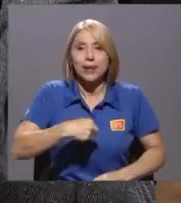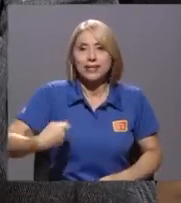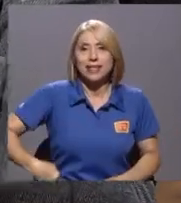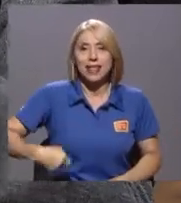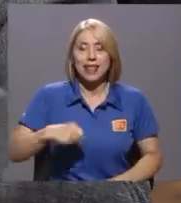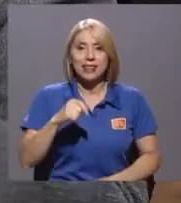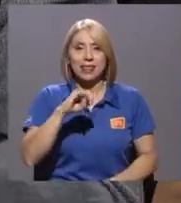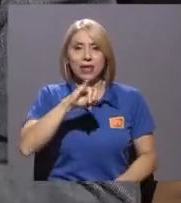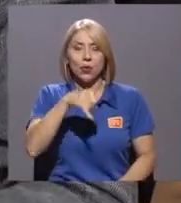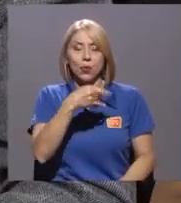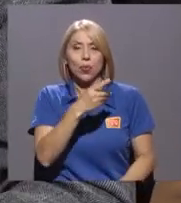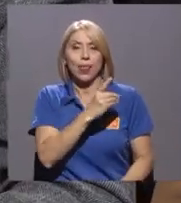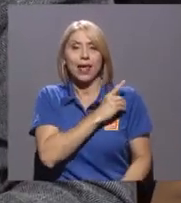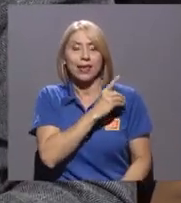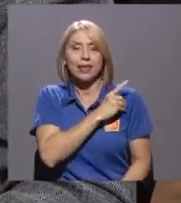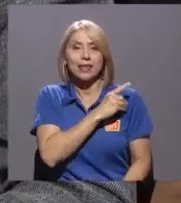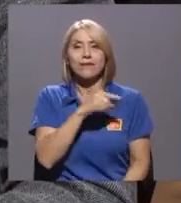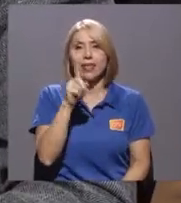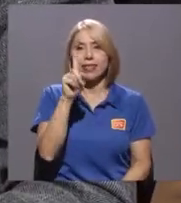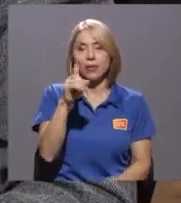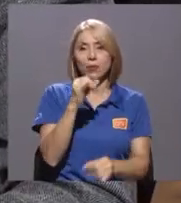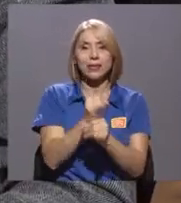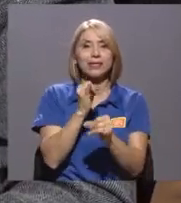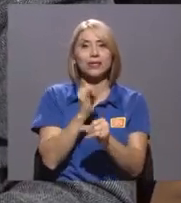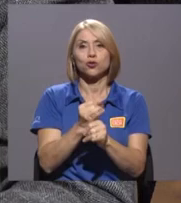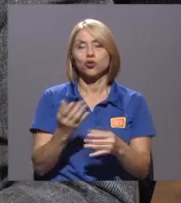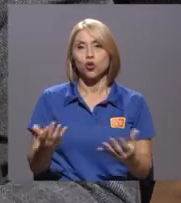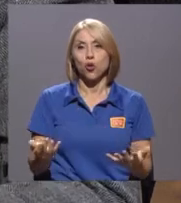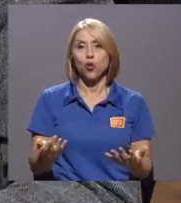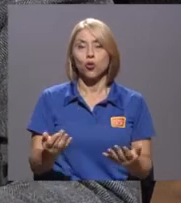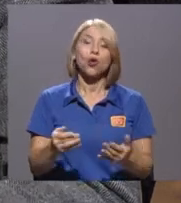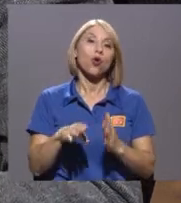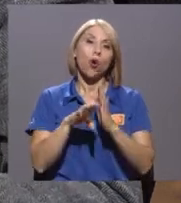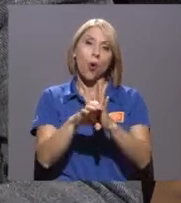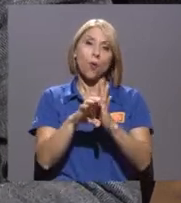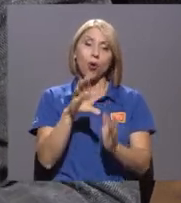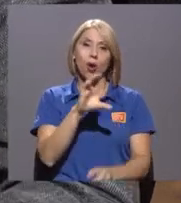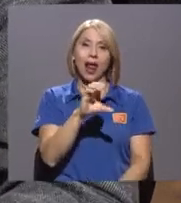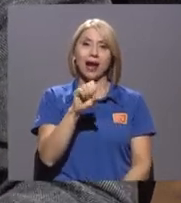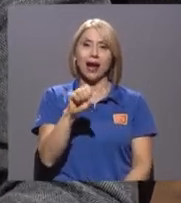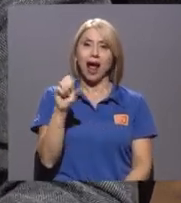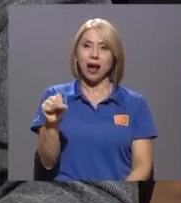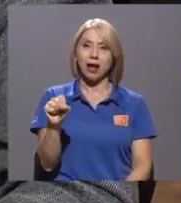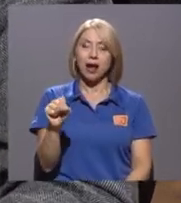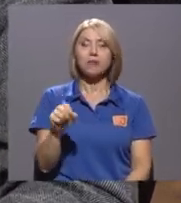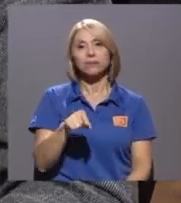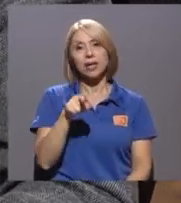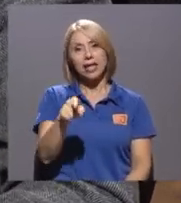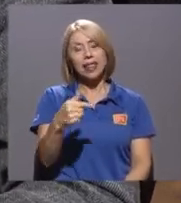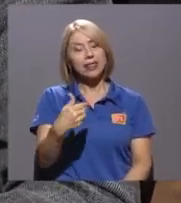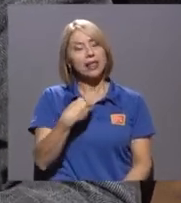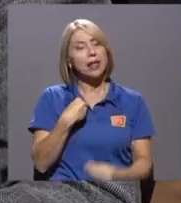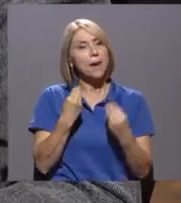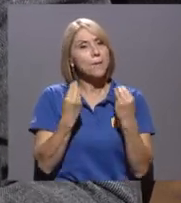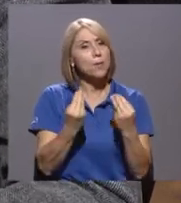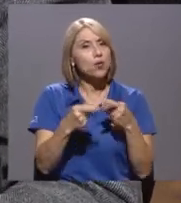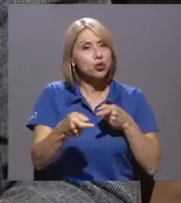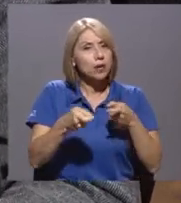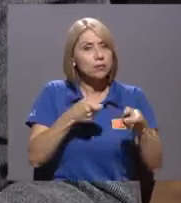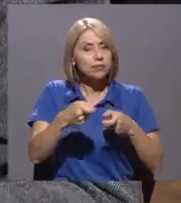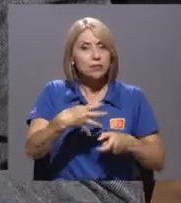de una institución como la caja que gozaba de bastante autonomía